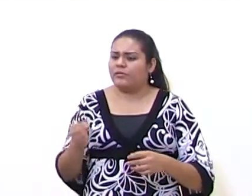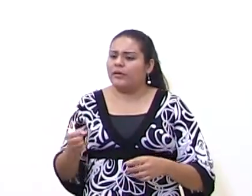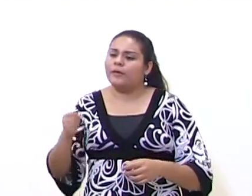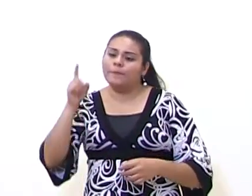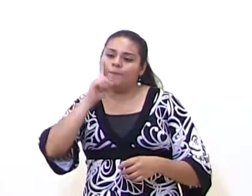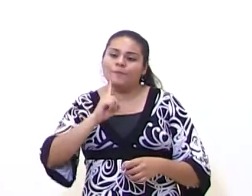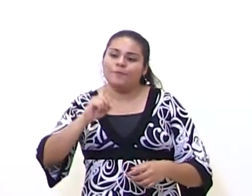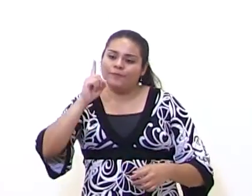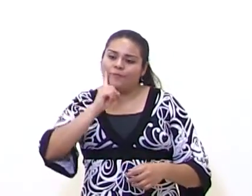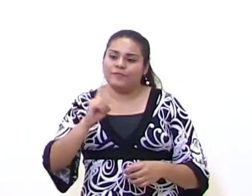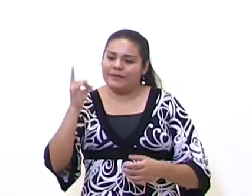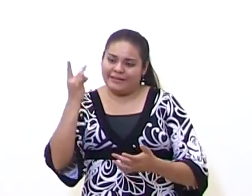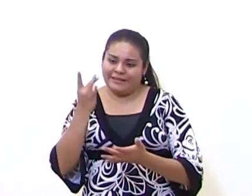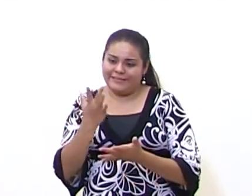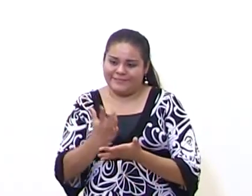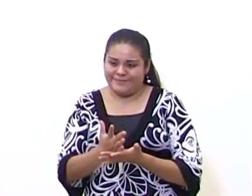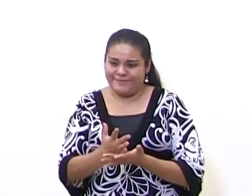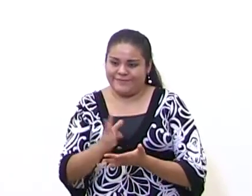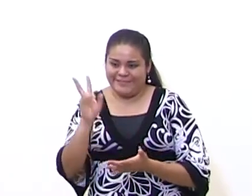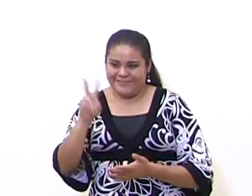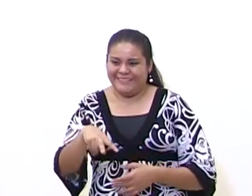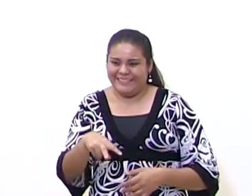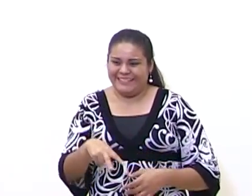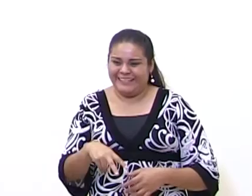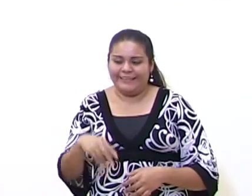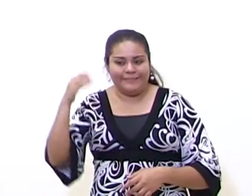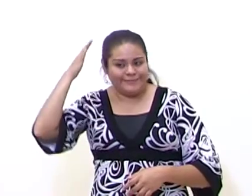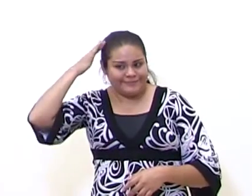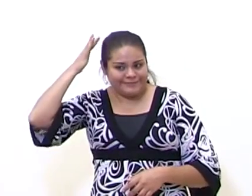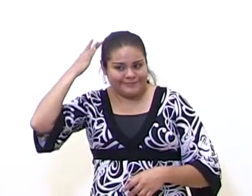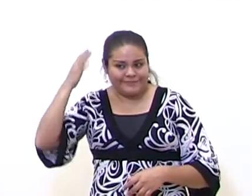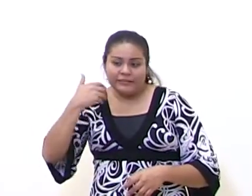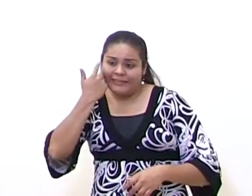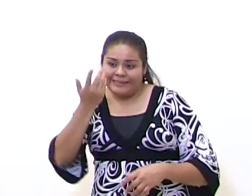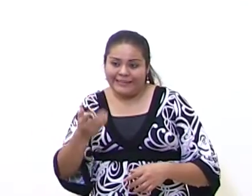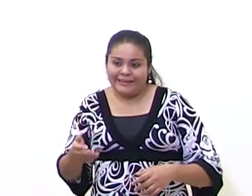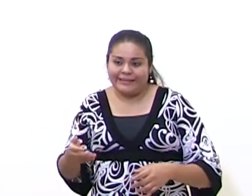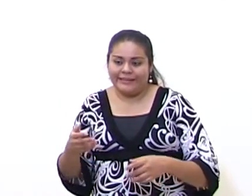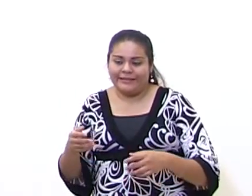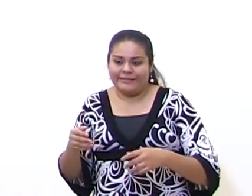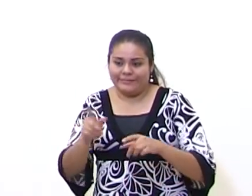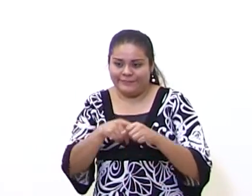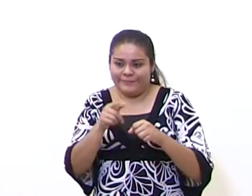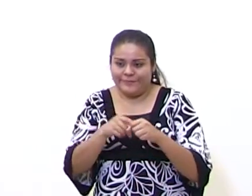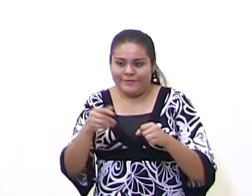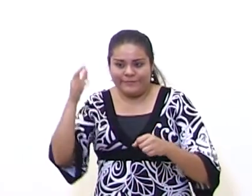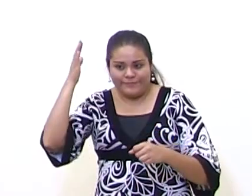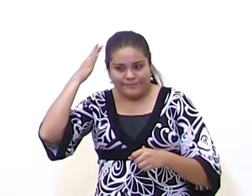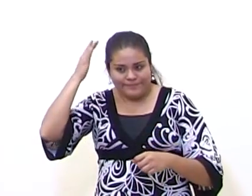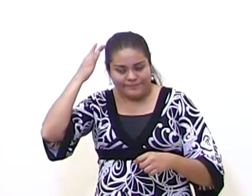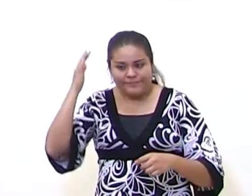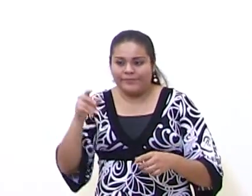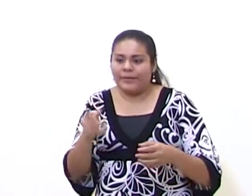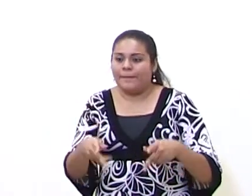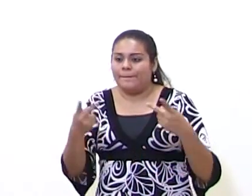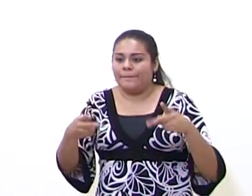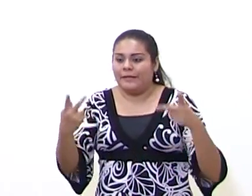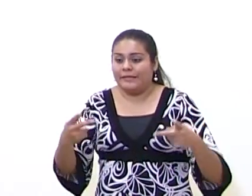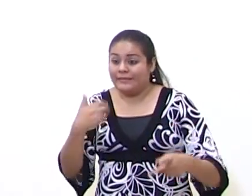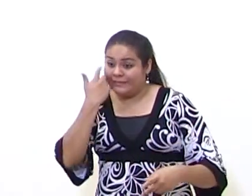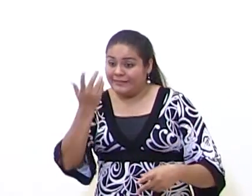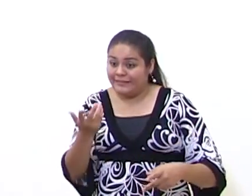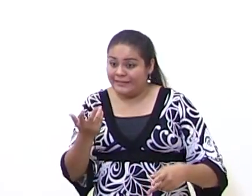ser mujeres, hombres, pero claro, si sirve como ejemplo, mujeres de 14 a 29